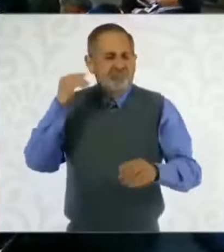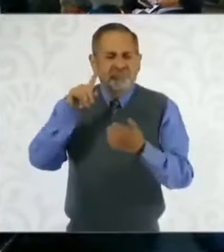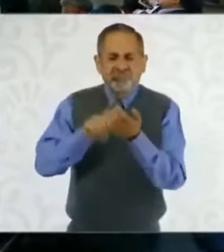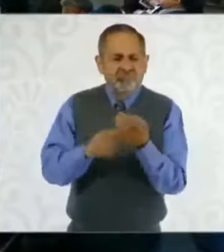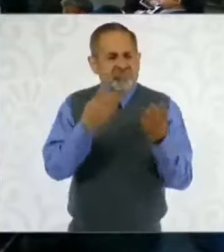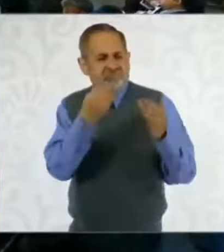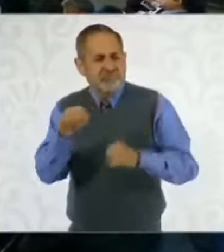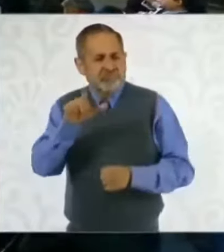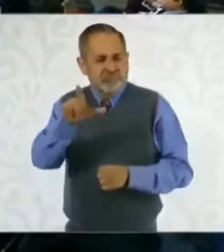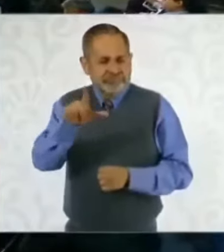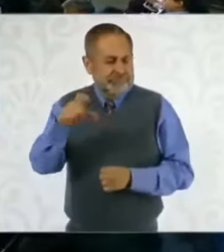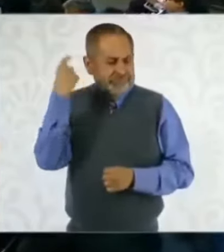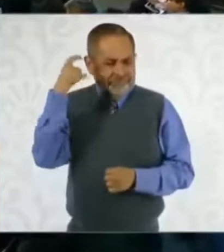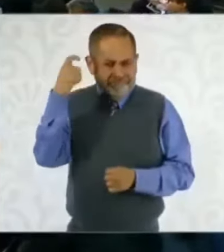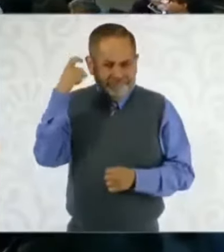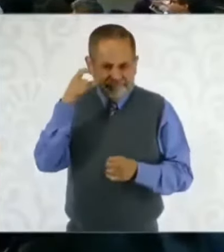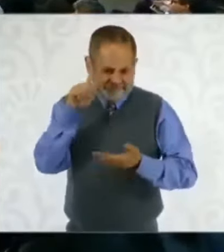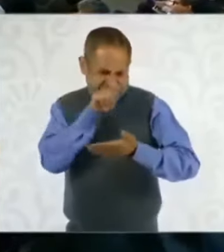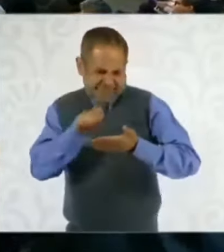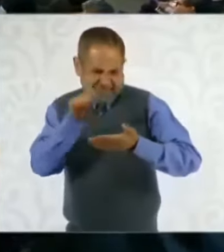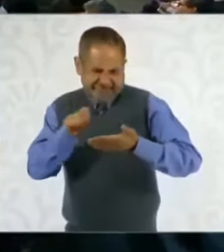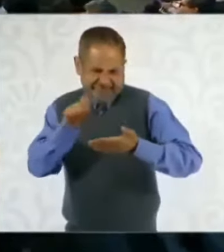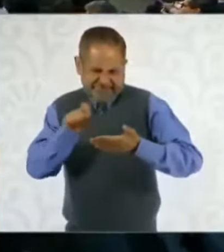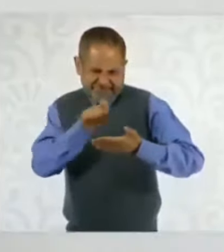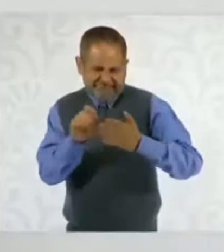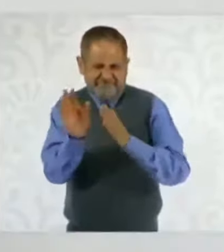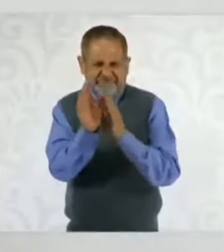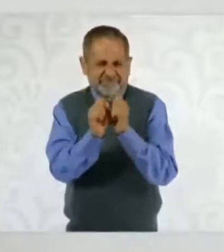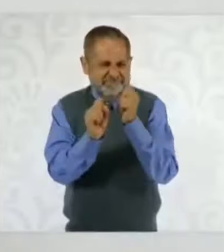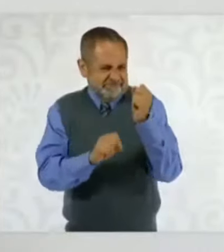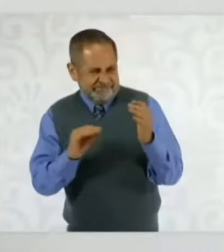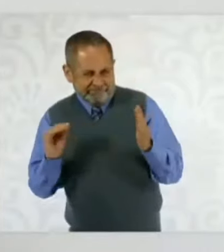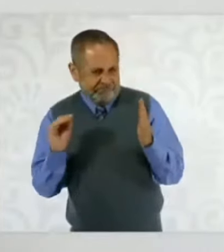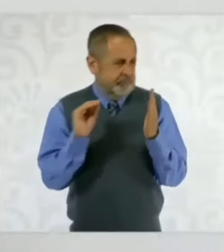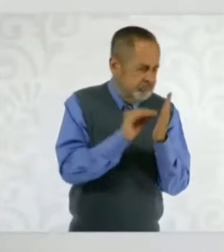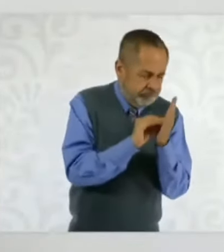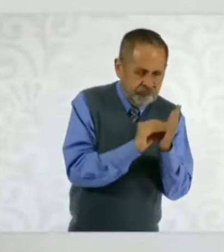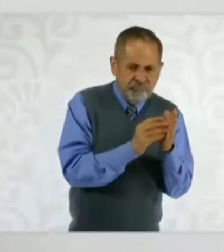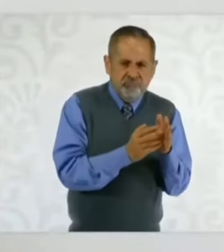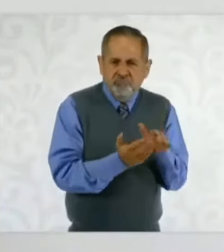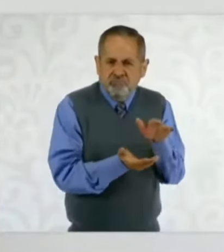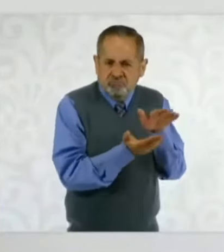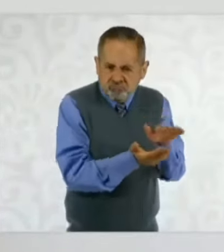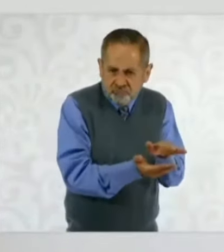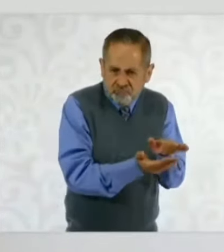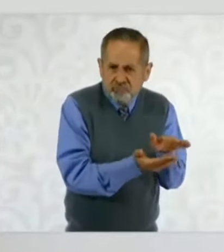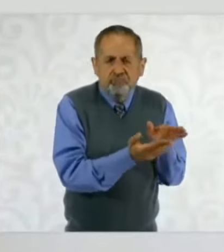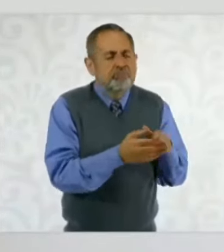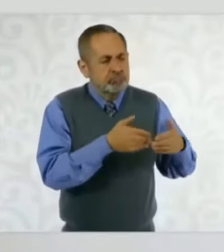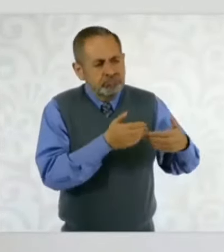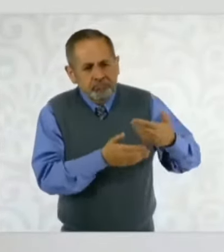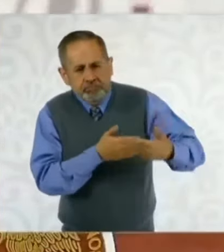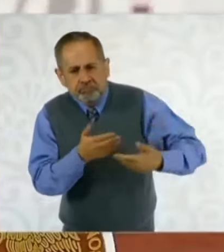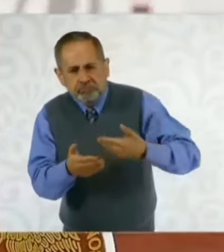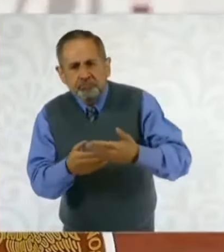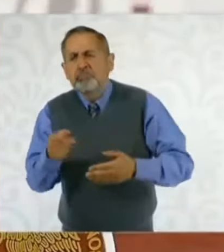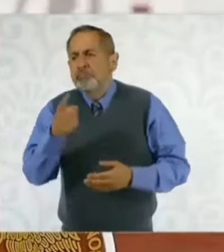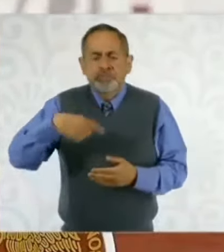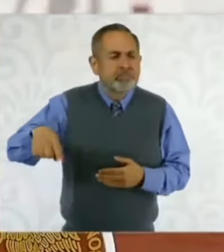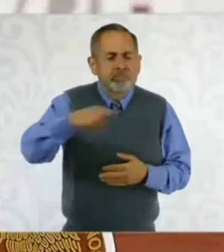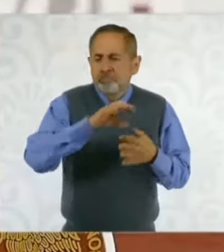de 1917. Y a este respecto nos dejó el instrumento y el procedimiento para llevar